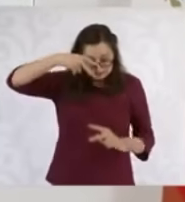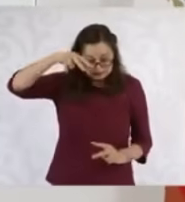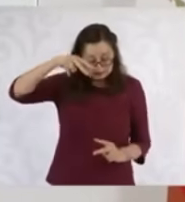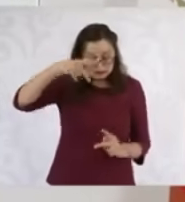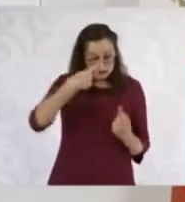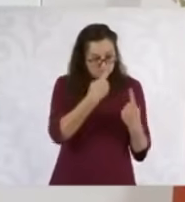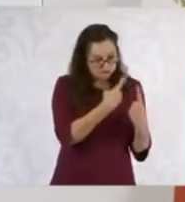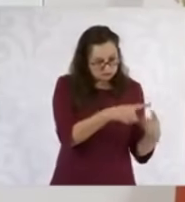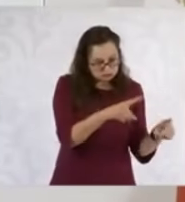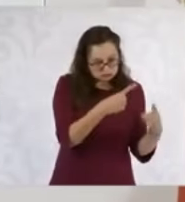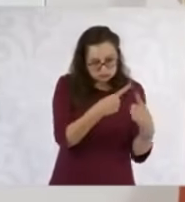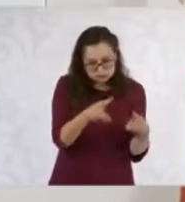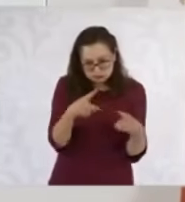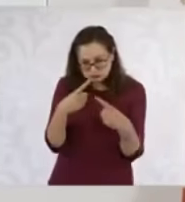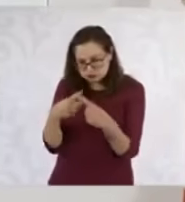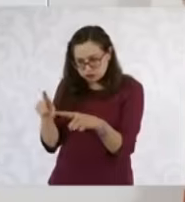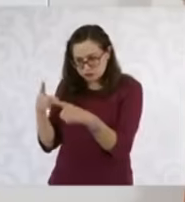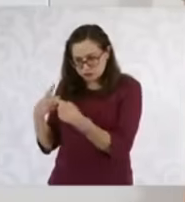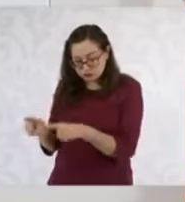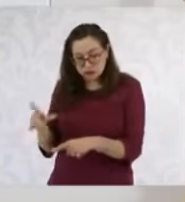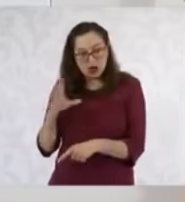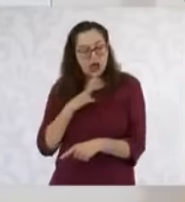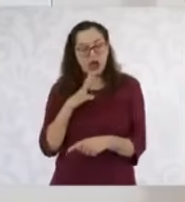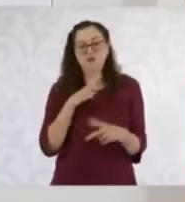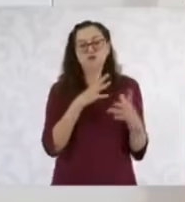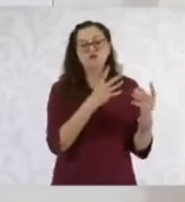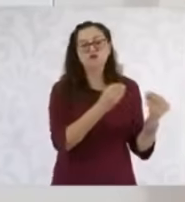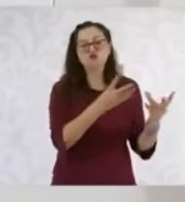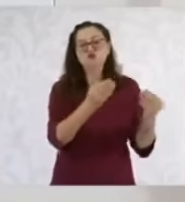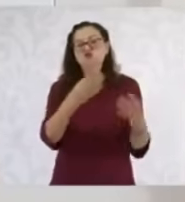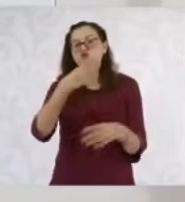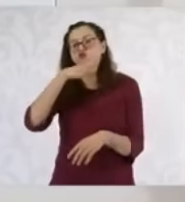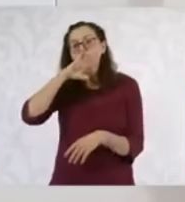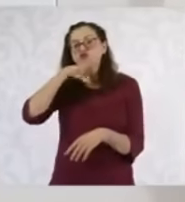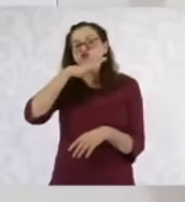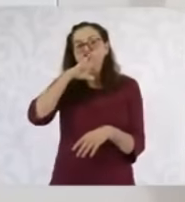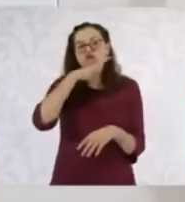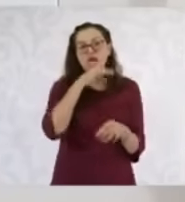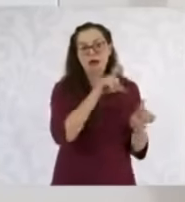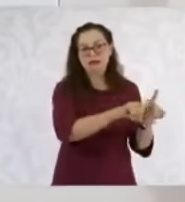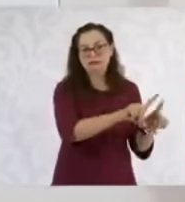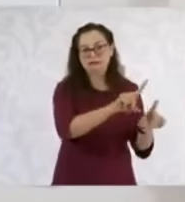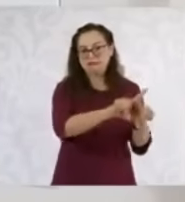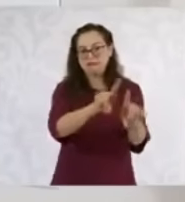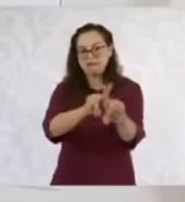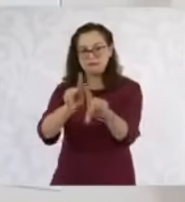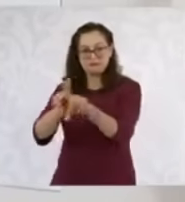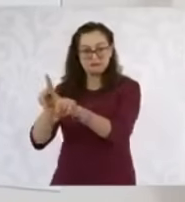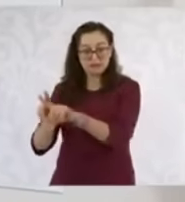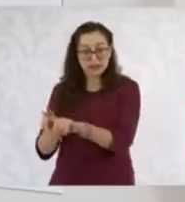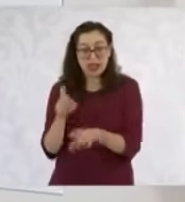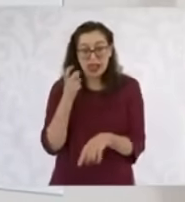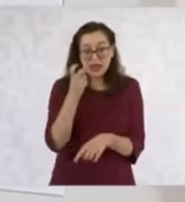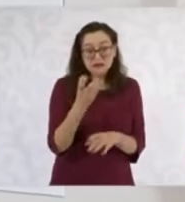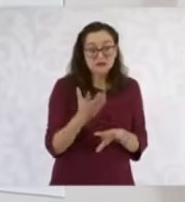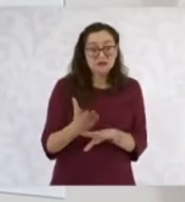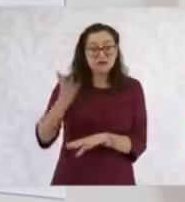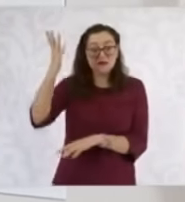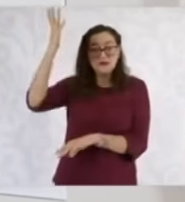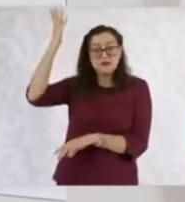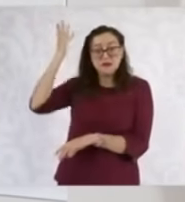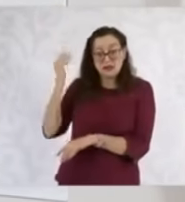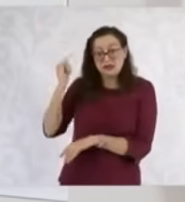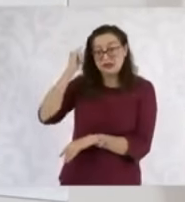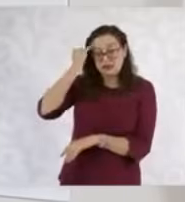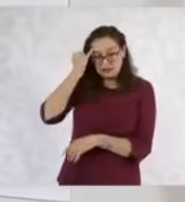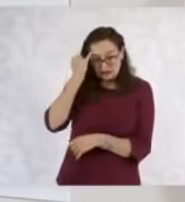es producto de la domesticación de los pueblos originarios o de antes, incluso